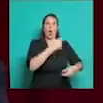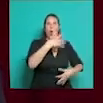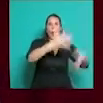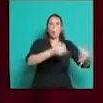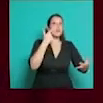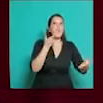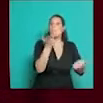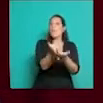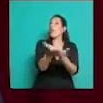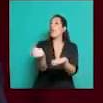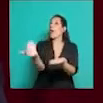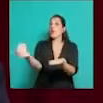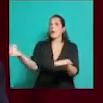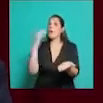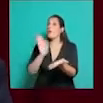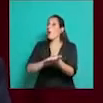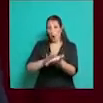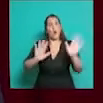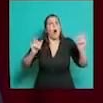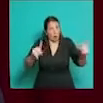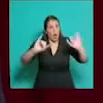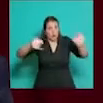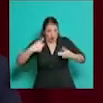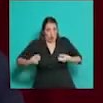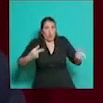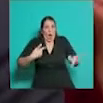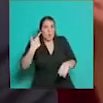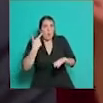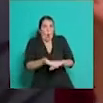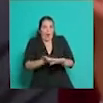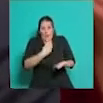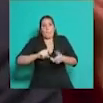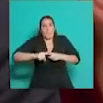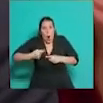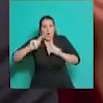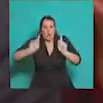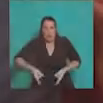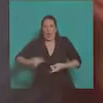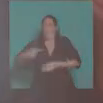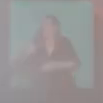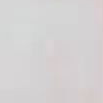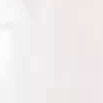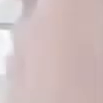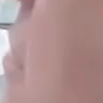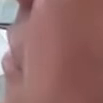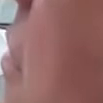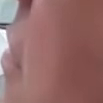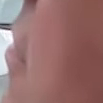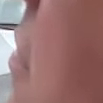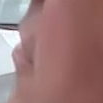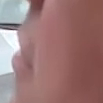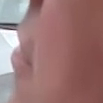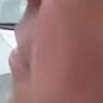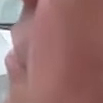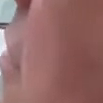Y cuando uno hoy se encuentra con que se dejó de ser el problema, en términos de que nosotros recuperamos nuestra